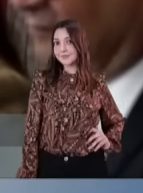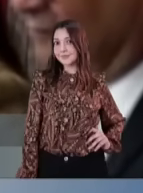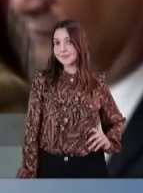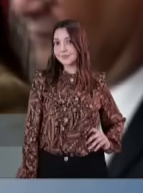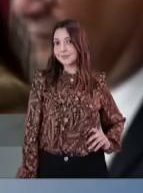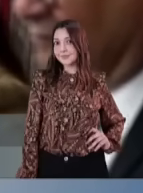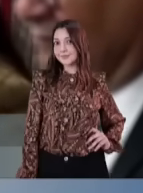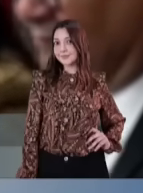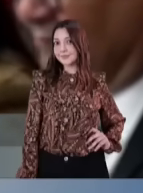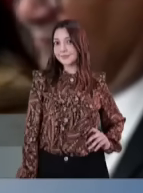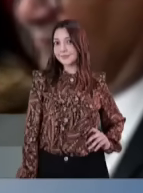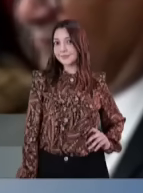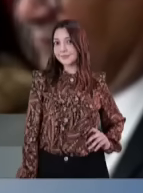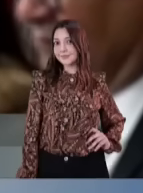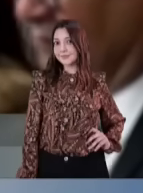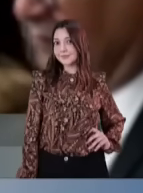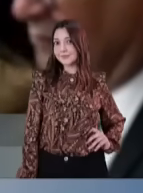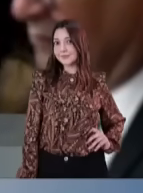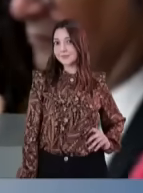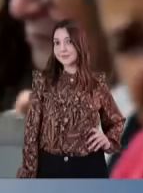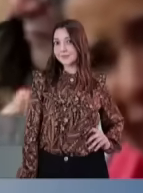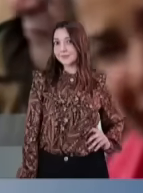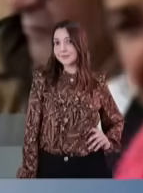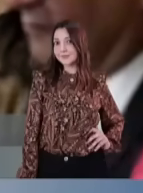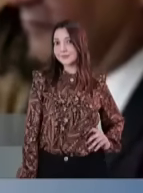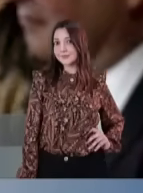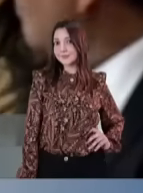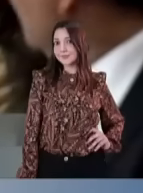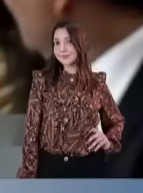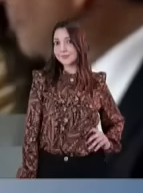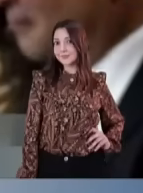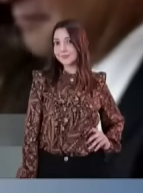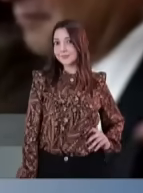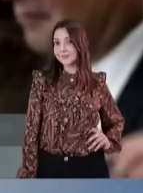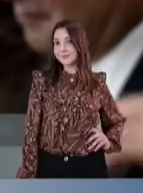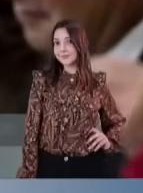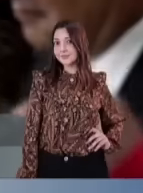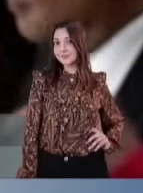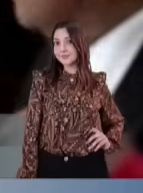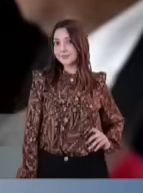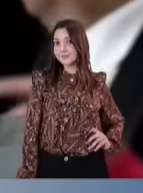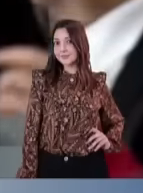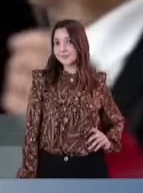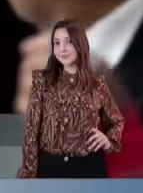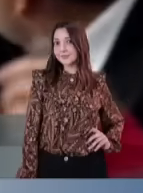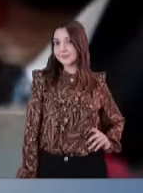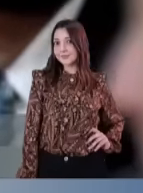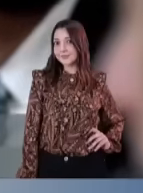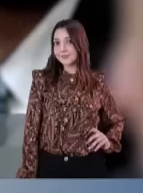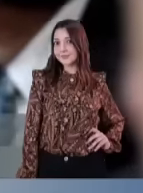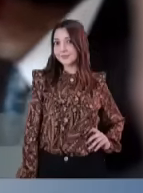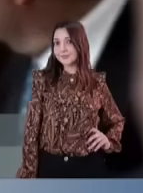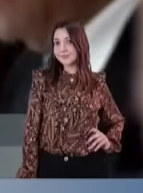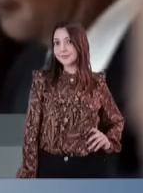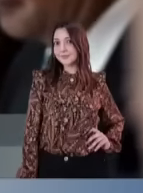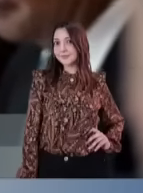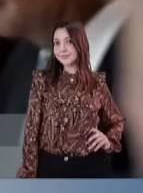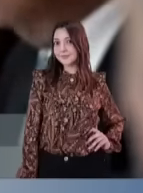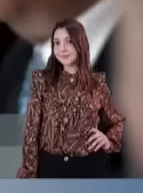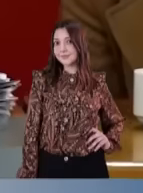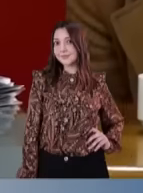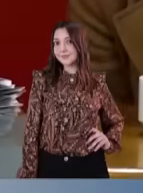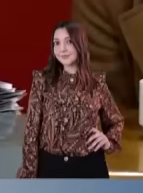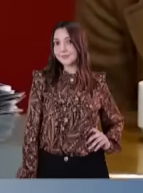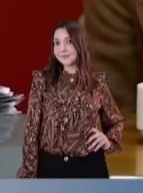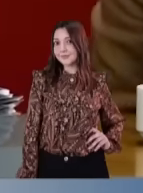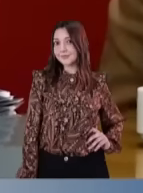¿se acuerdan de María Begoña Yarza, exministra de Salud, que en la misma actividad en la que ella estaba incluso hablando, se había conocido el nombre de Jimena Aguilera como